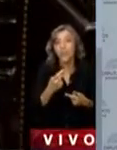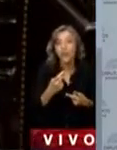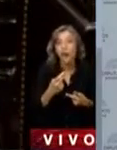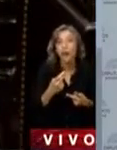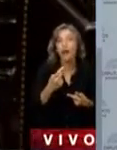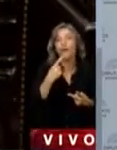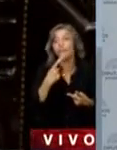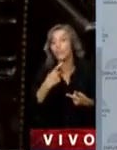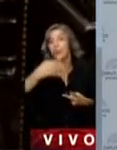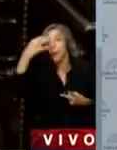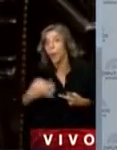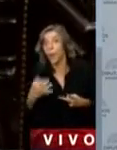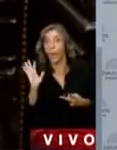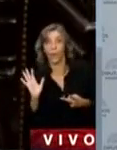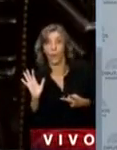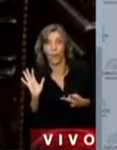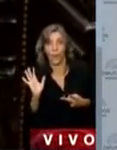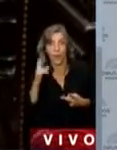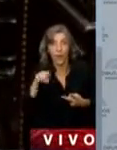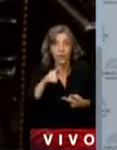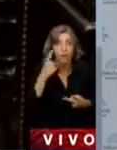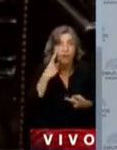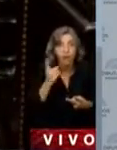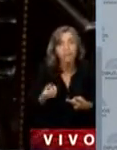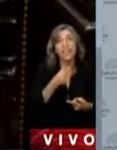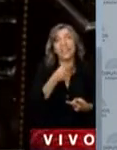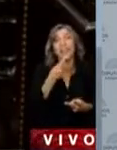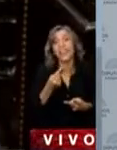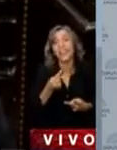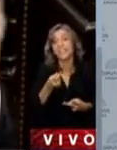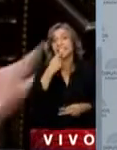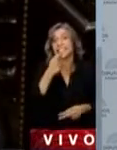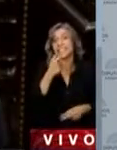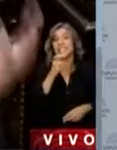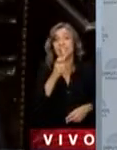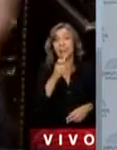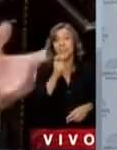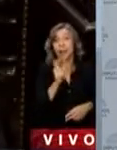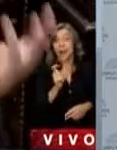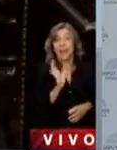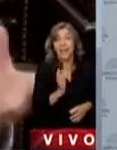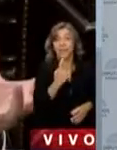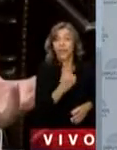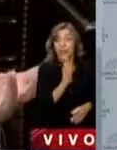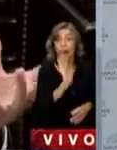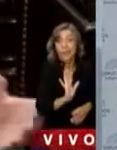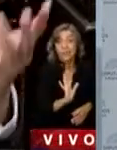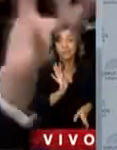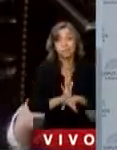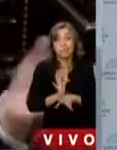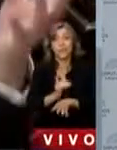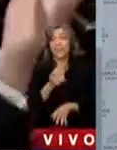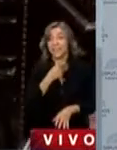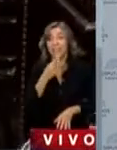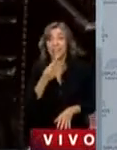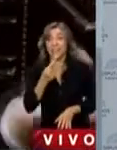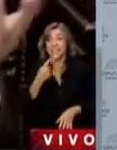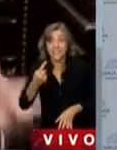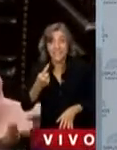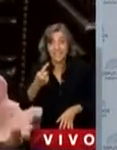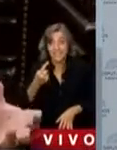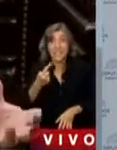exención del impuestos las ganancias para los médicos de todo la Argentina pero también otros temarios ahí lo que se dice a fin de año en el año